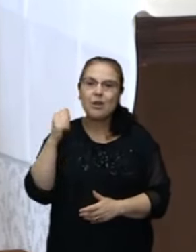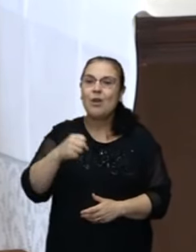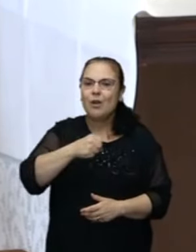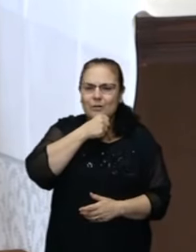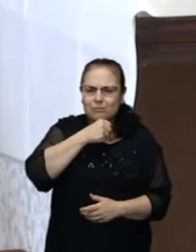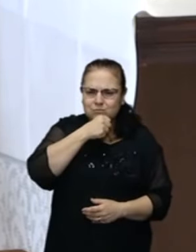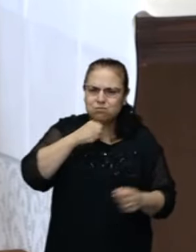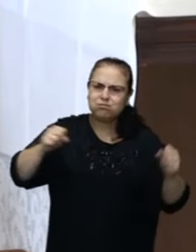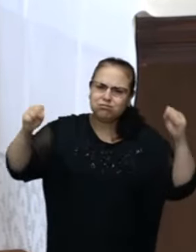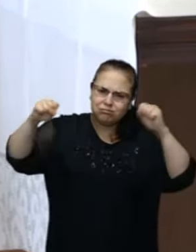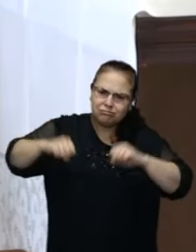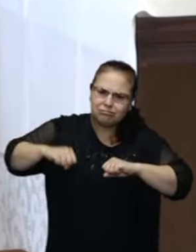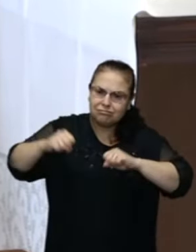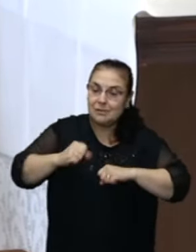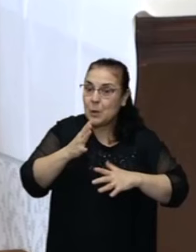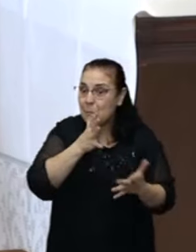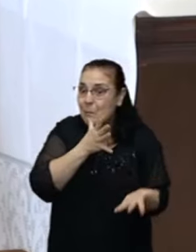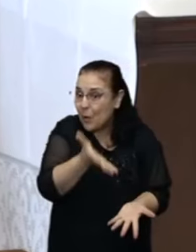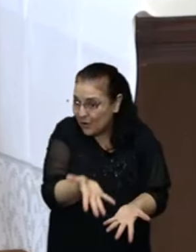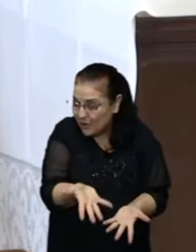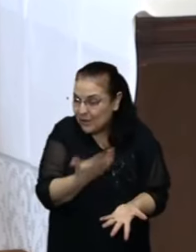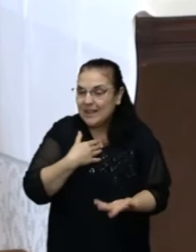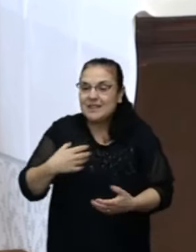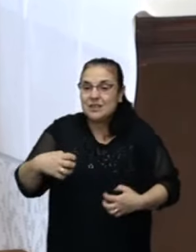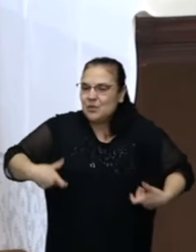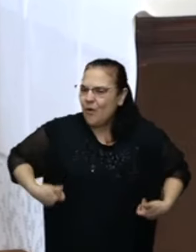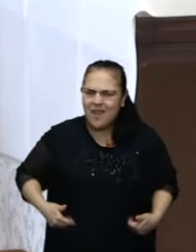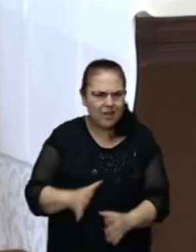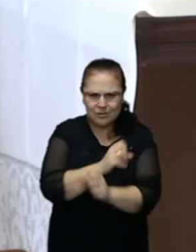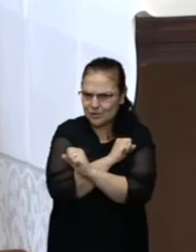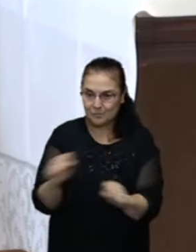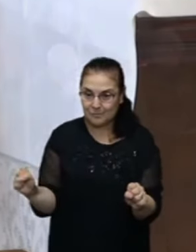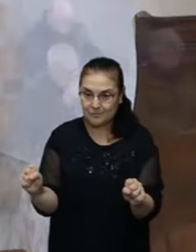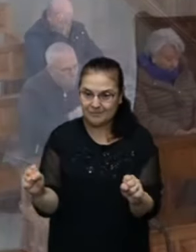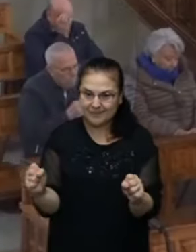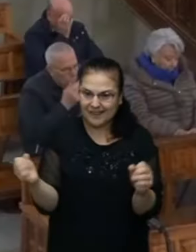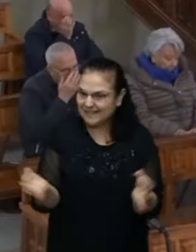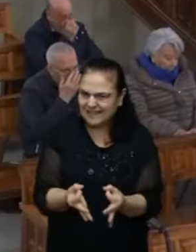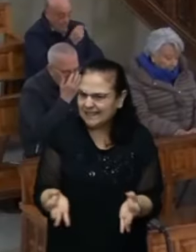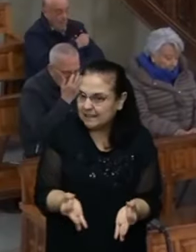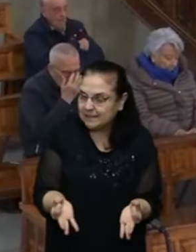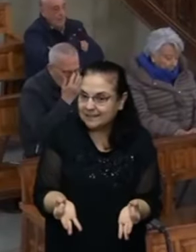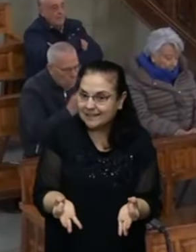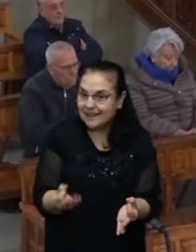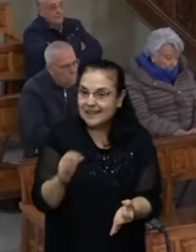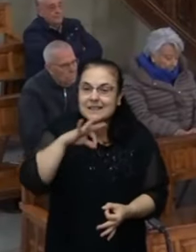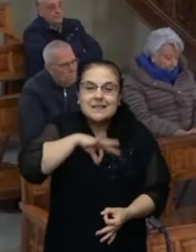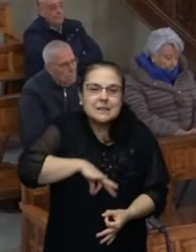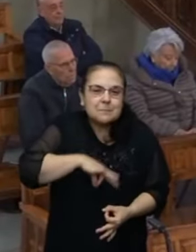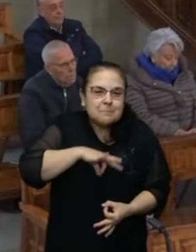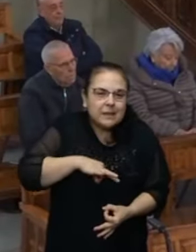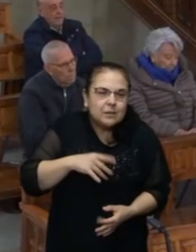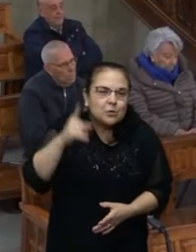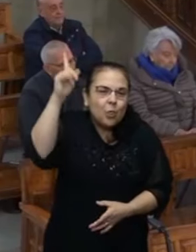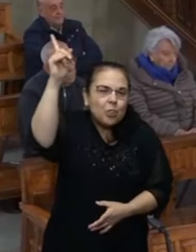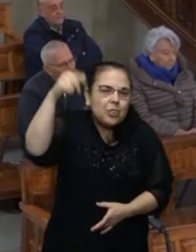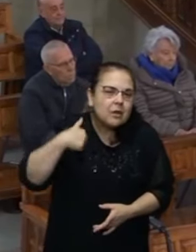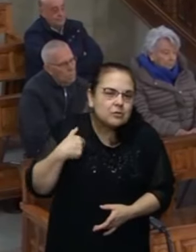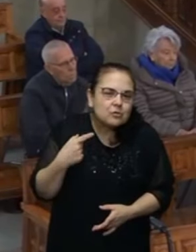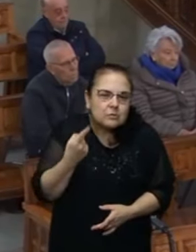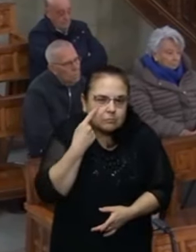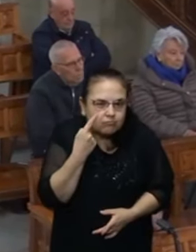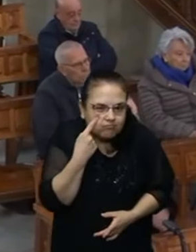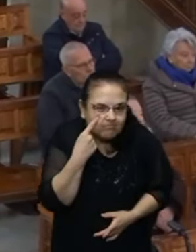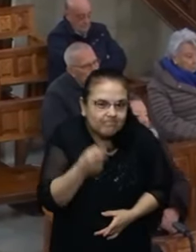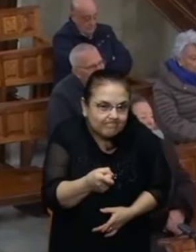edad y por lo tanto estéril. ¿Y qué es lo que pasa? Que el Espíritu de Dios se fija precisamente en esas